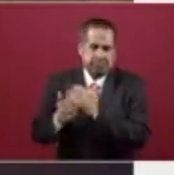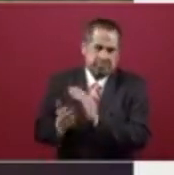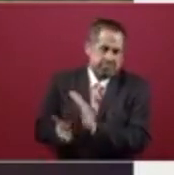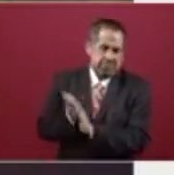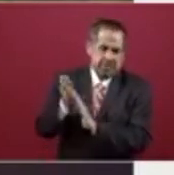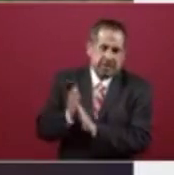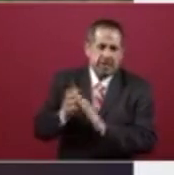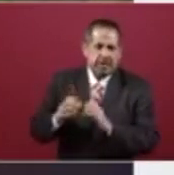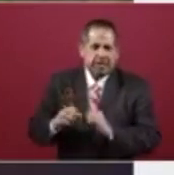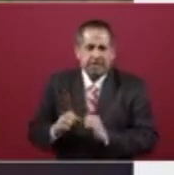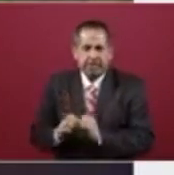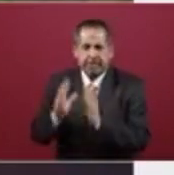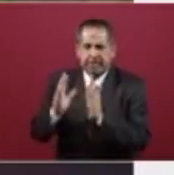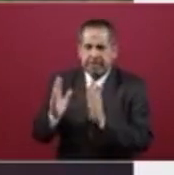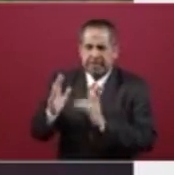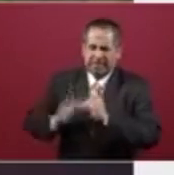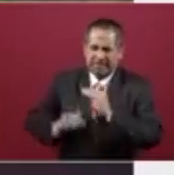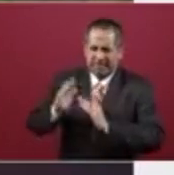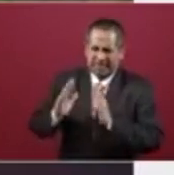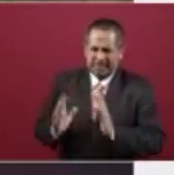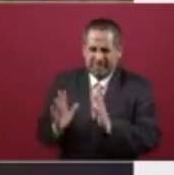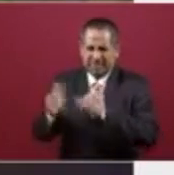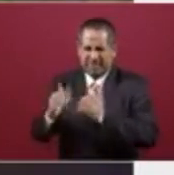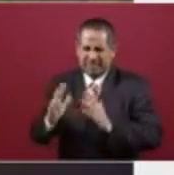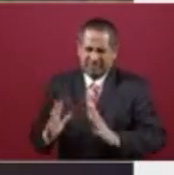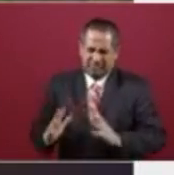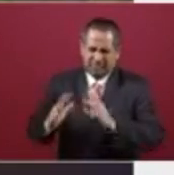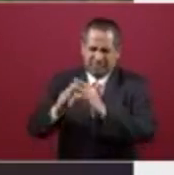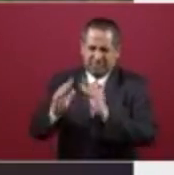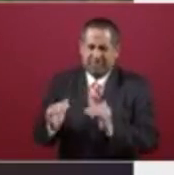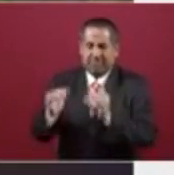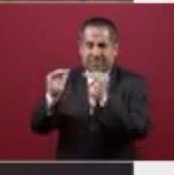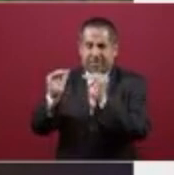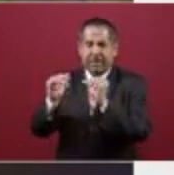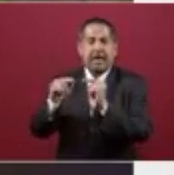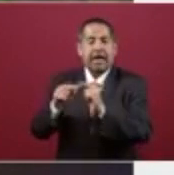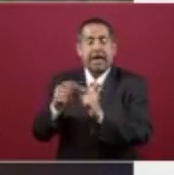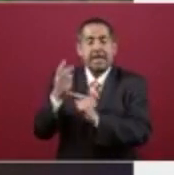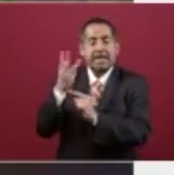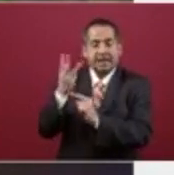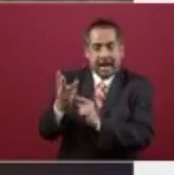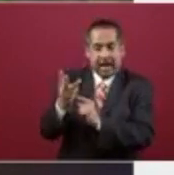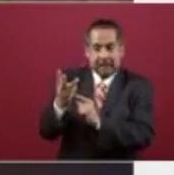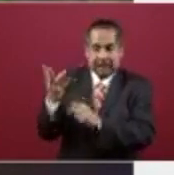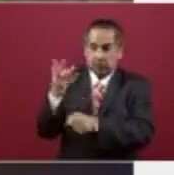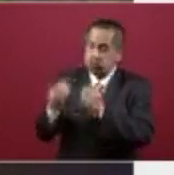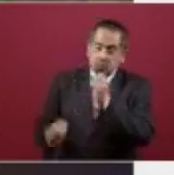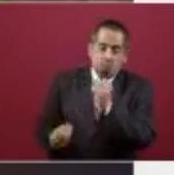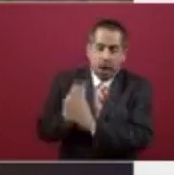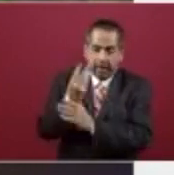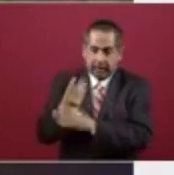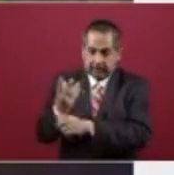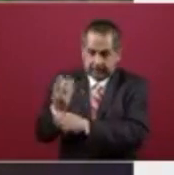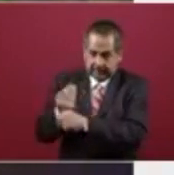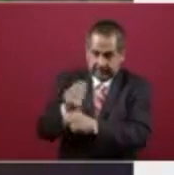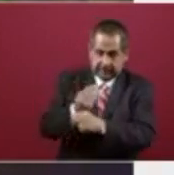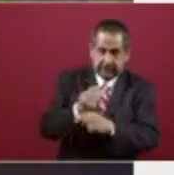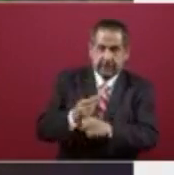de 3 plataformas de perforación y la ampliación de 9 plataformas más. Es una